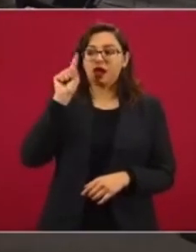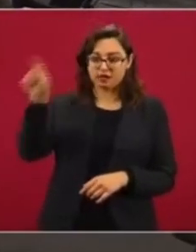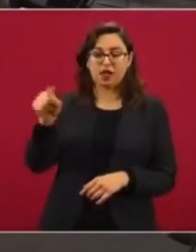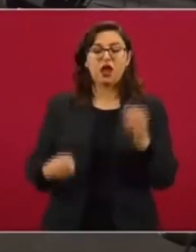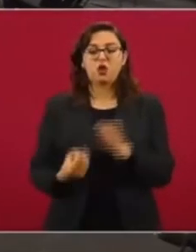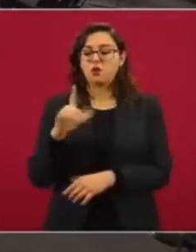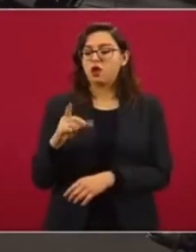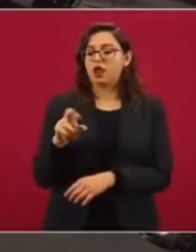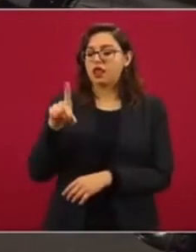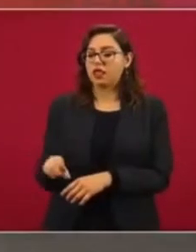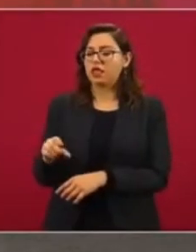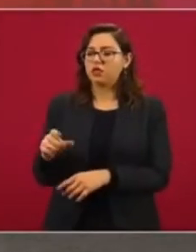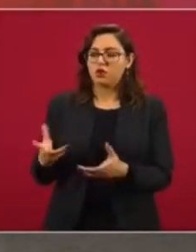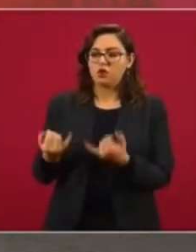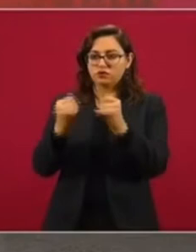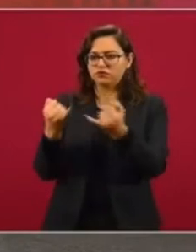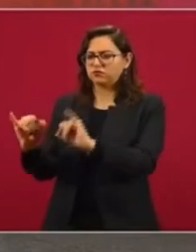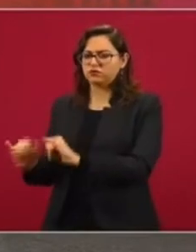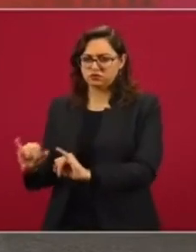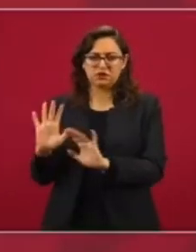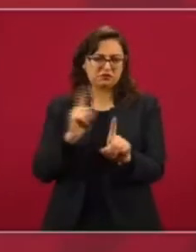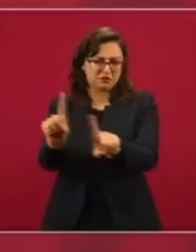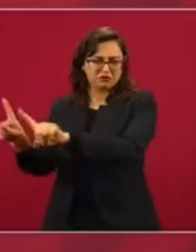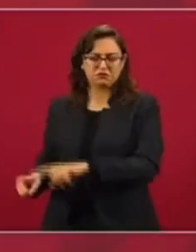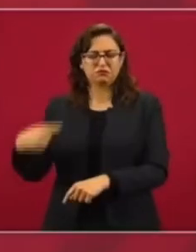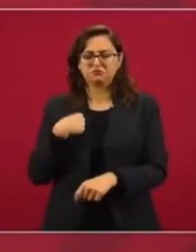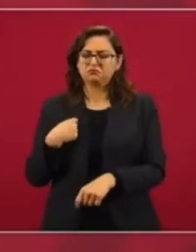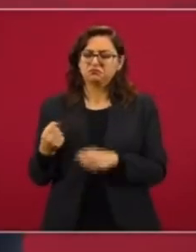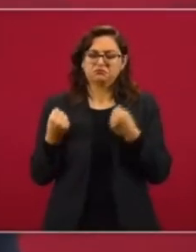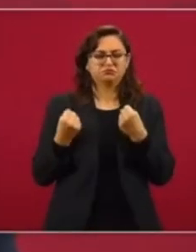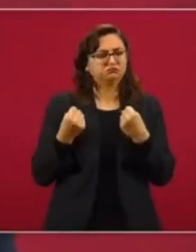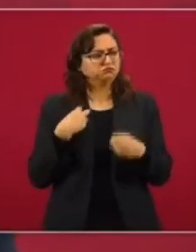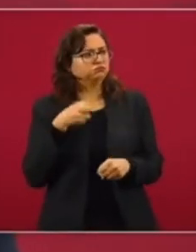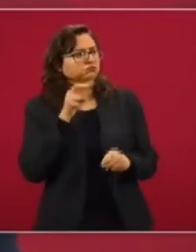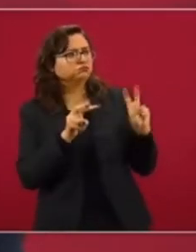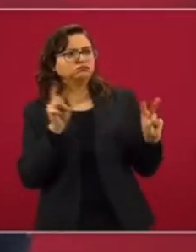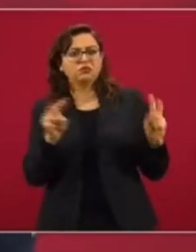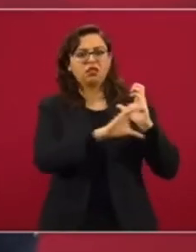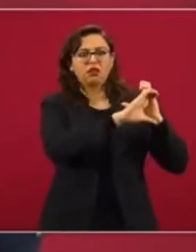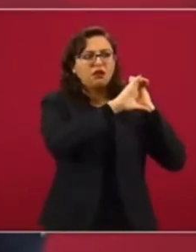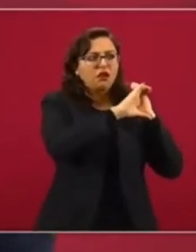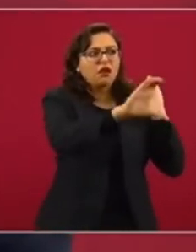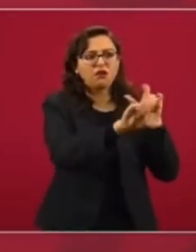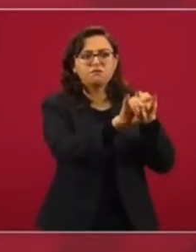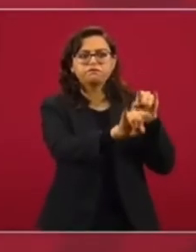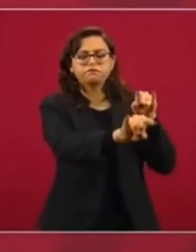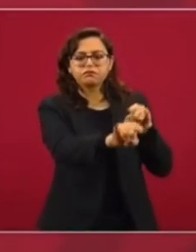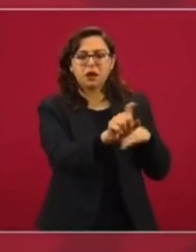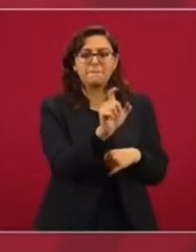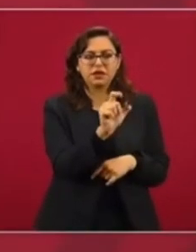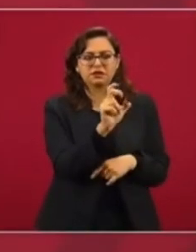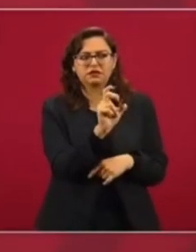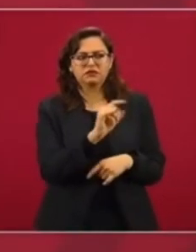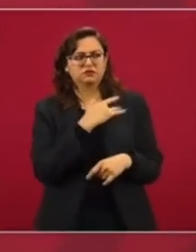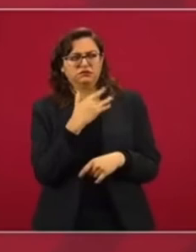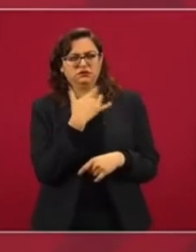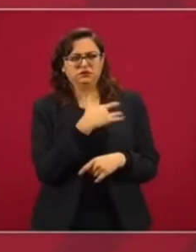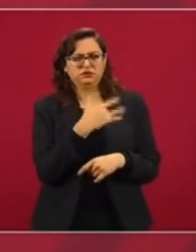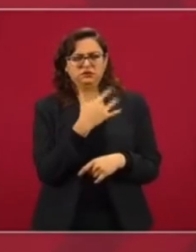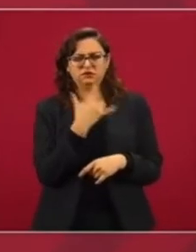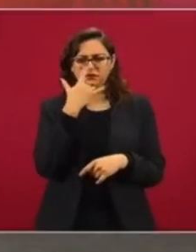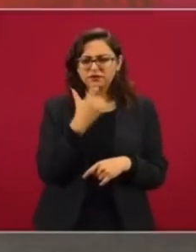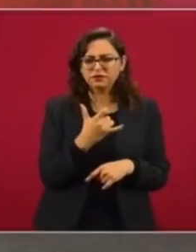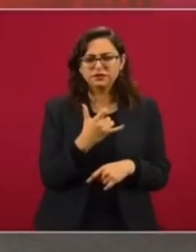en Nuevo Laredo, desde que llegamos, empiezo a ver camiones, como 20, 30 camiones, y ya pues me llamó la atención, que era otro